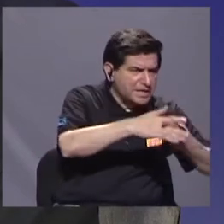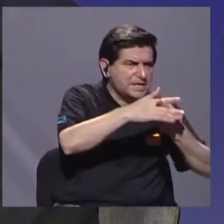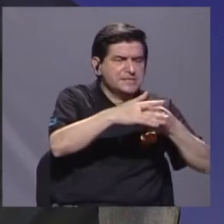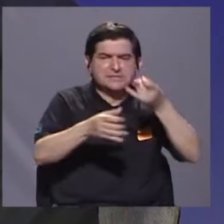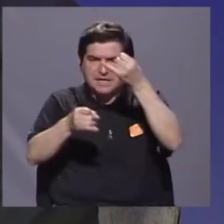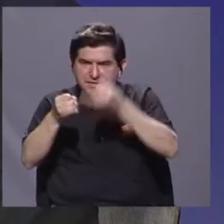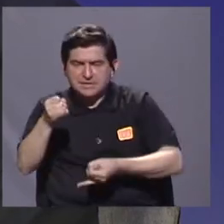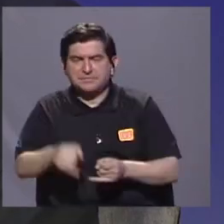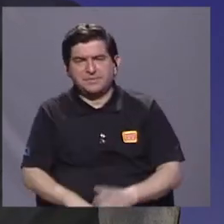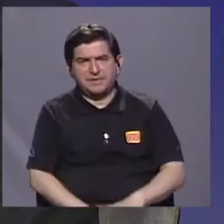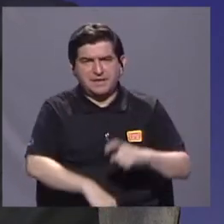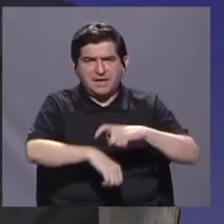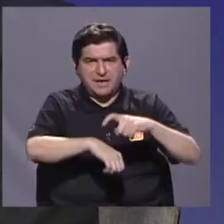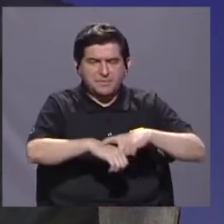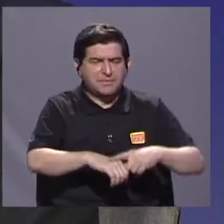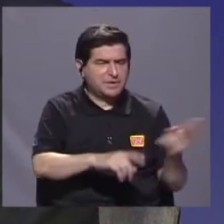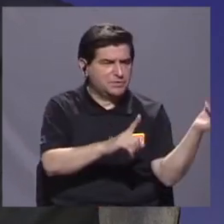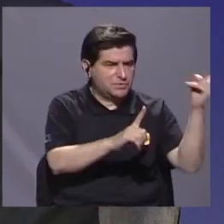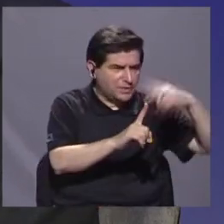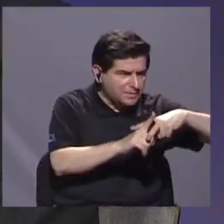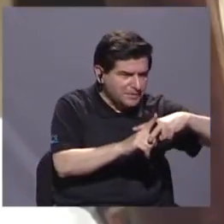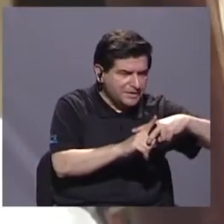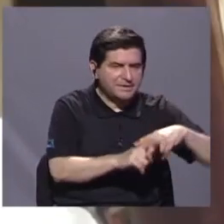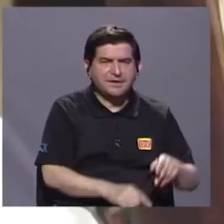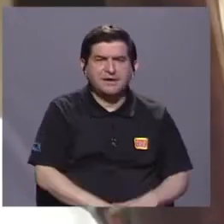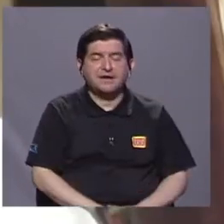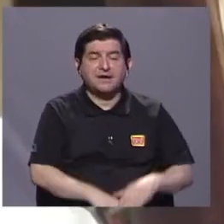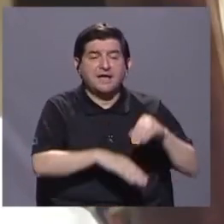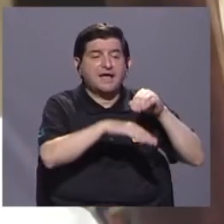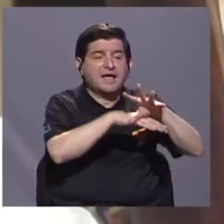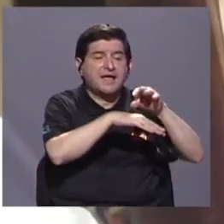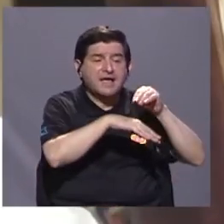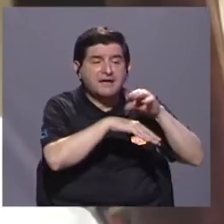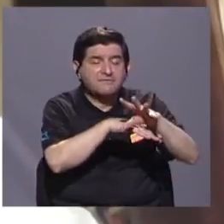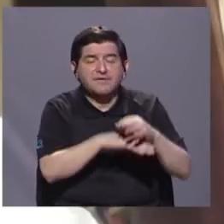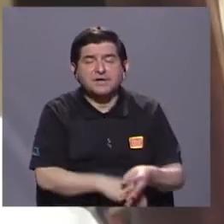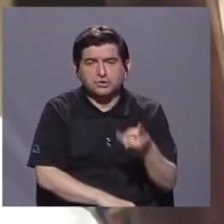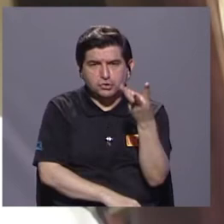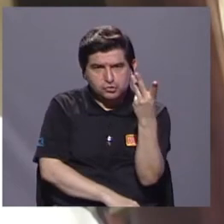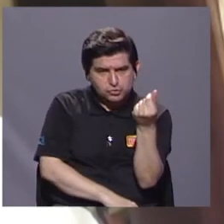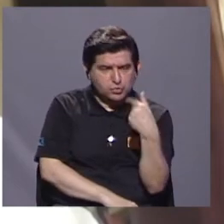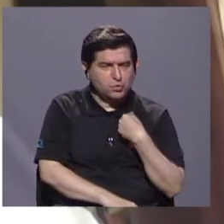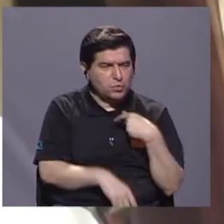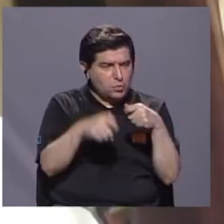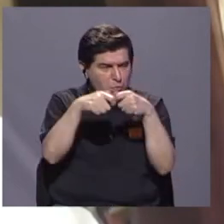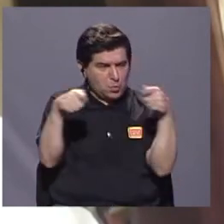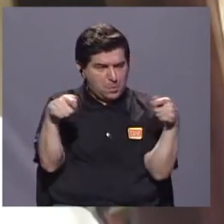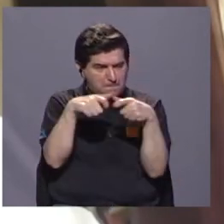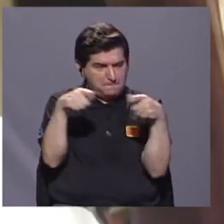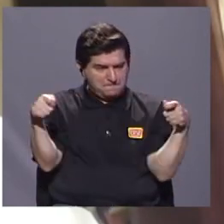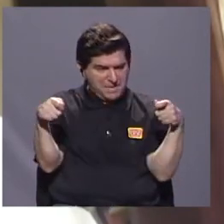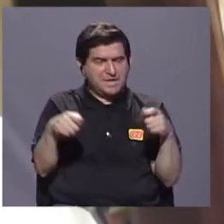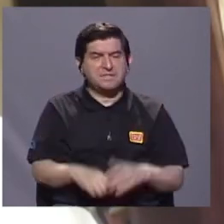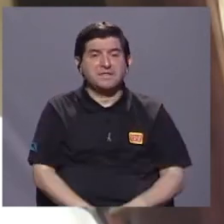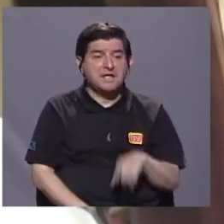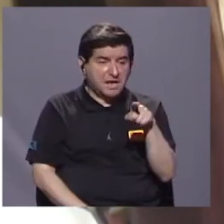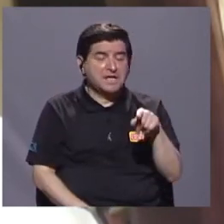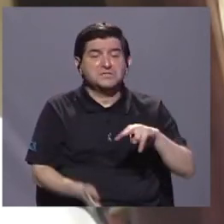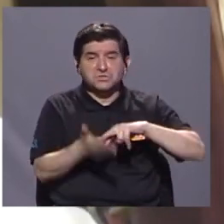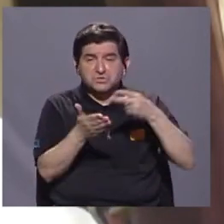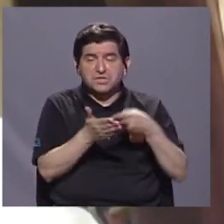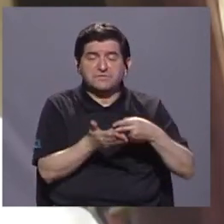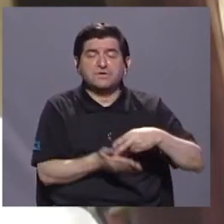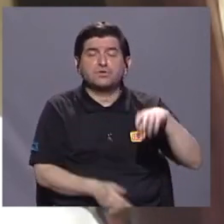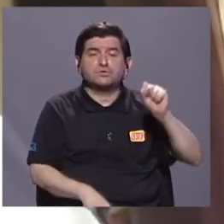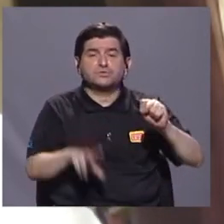En ese momento de activación y de término, los efectos se pueden cuantificar y uno puede medir realmente si una medida aportó o no en la